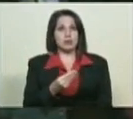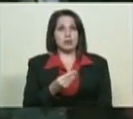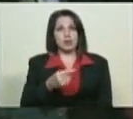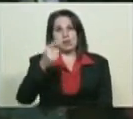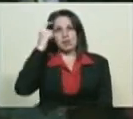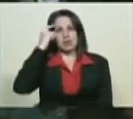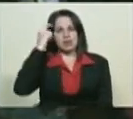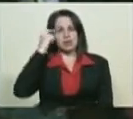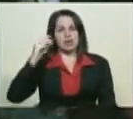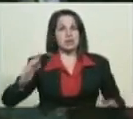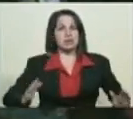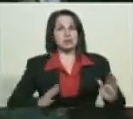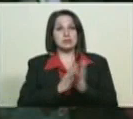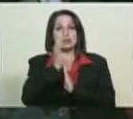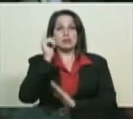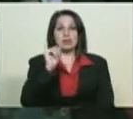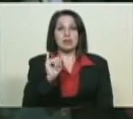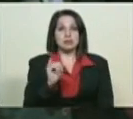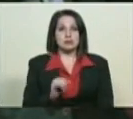Santa Inés,